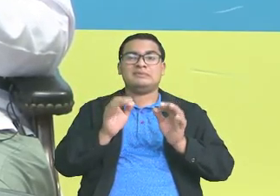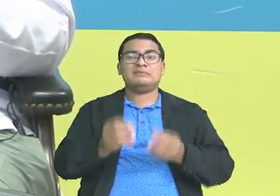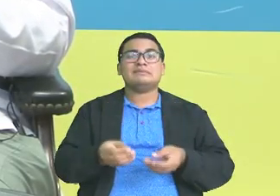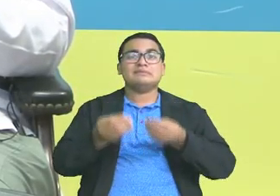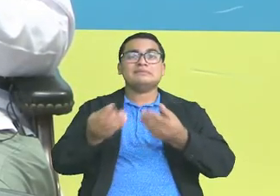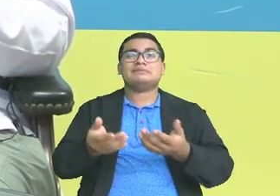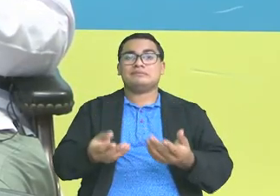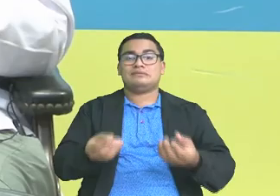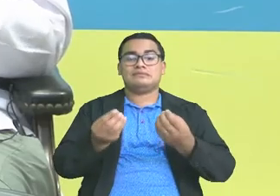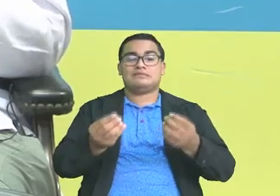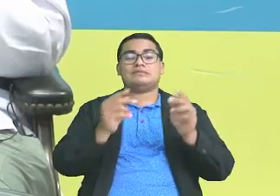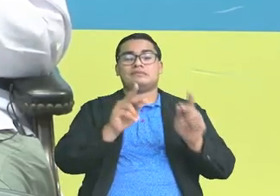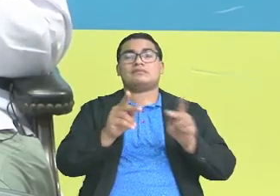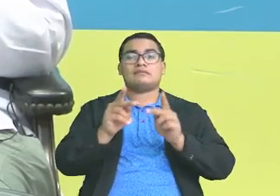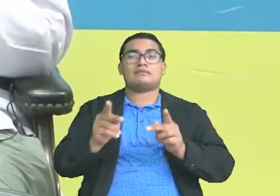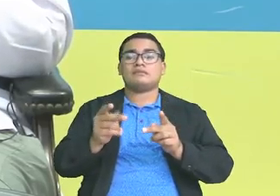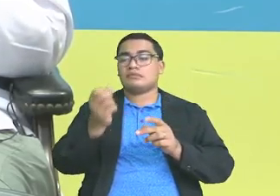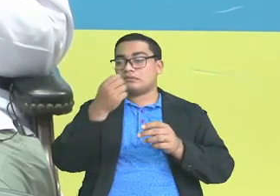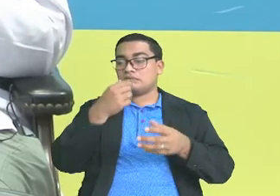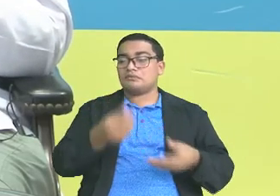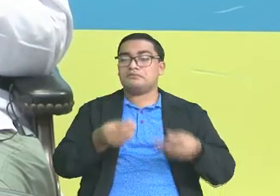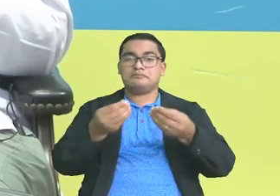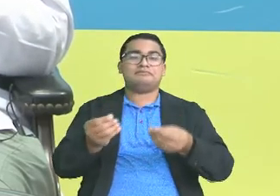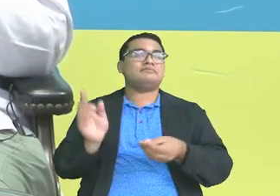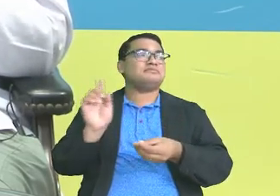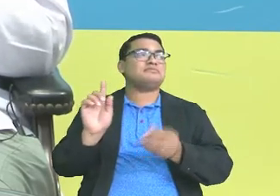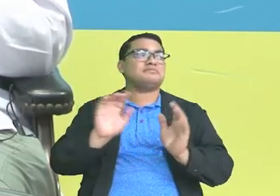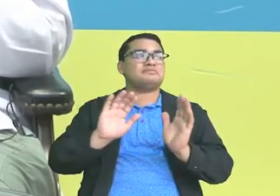muchos pacientes no los están tomando.